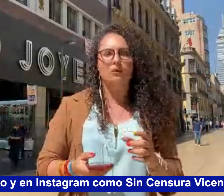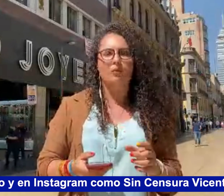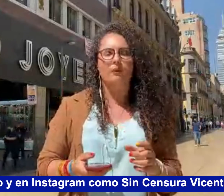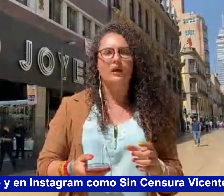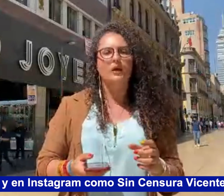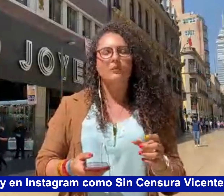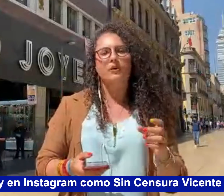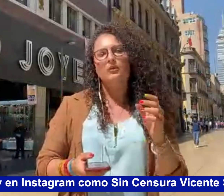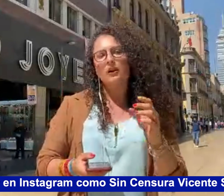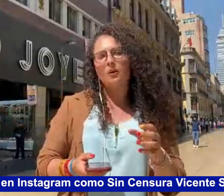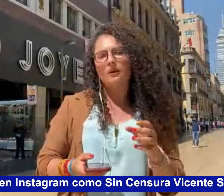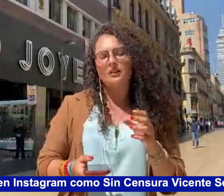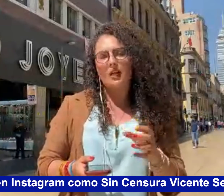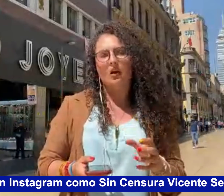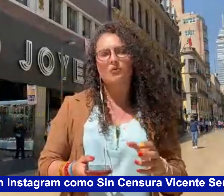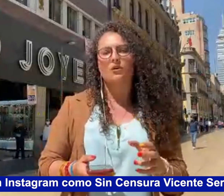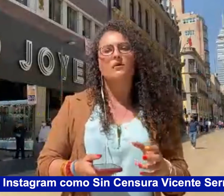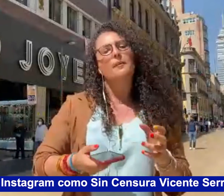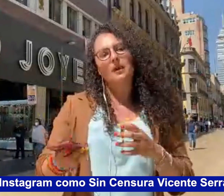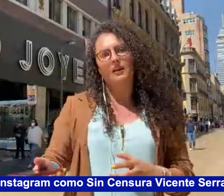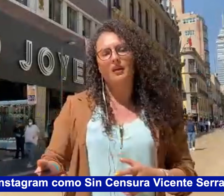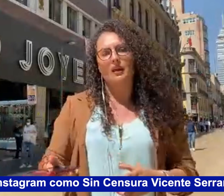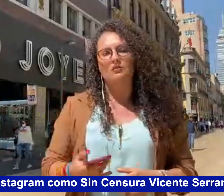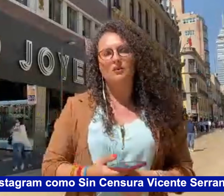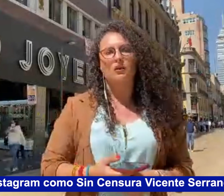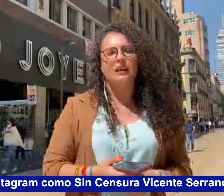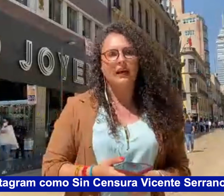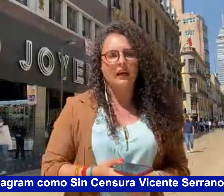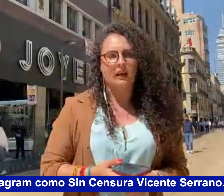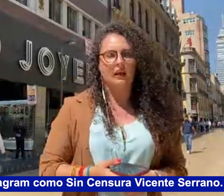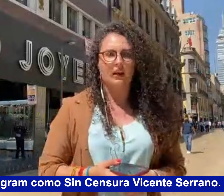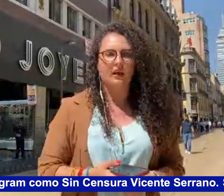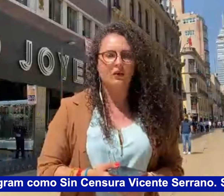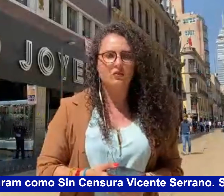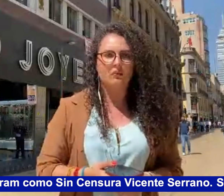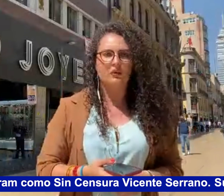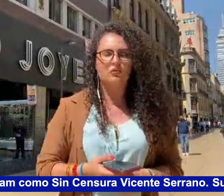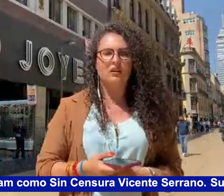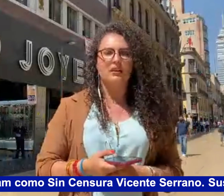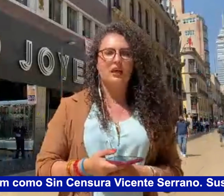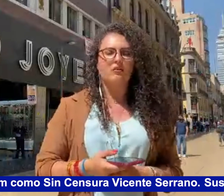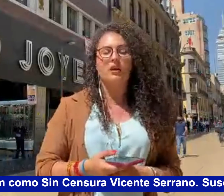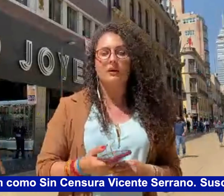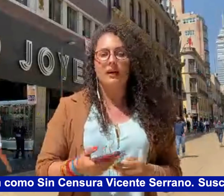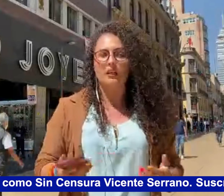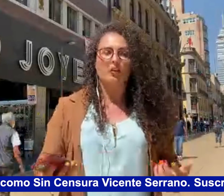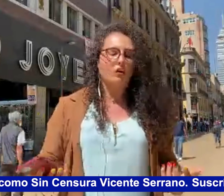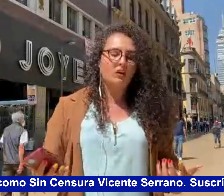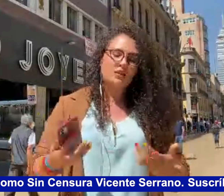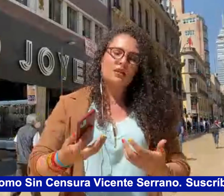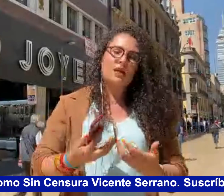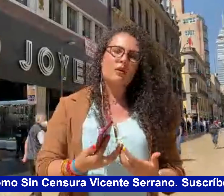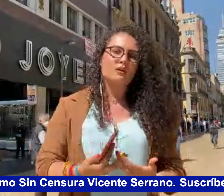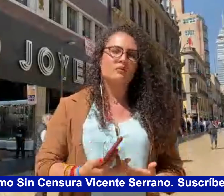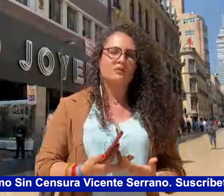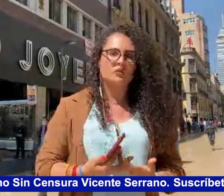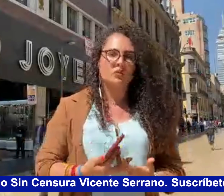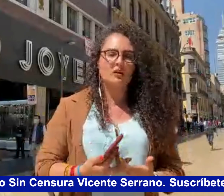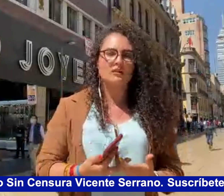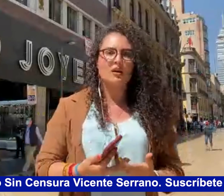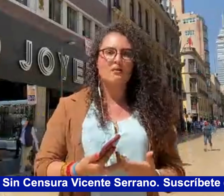duda que más preocupa, porque una Roberta Jacobson también estuvo cercana en aquellos tiempos de Felipe Calderón, coincidieron